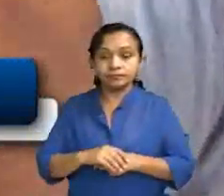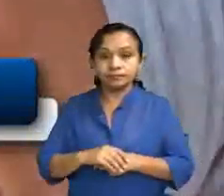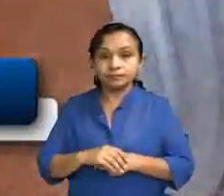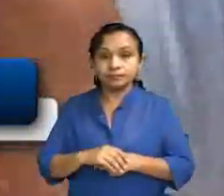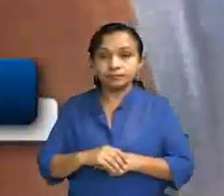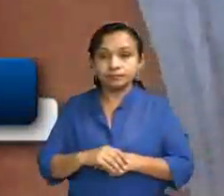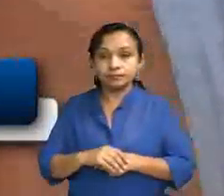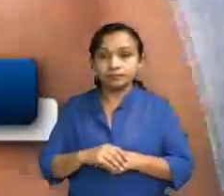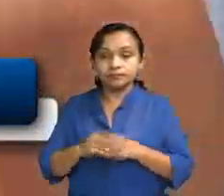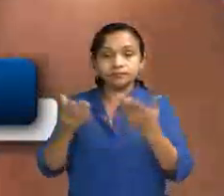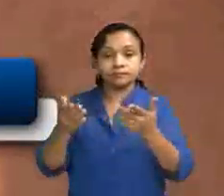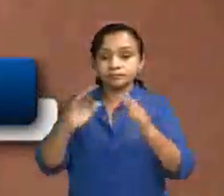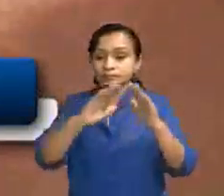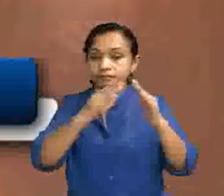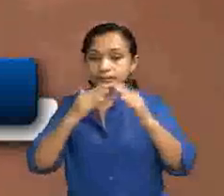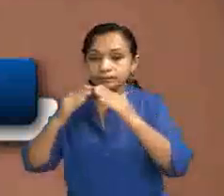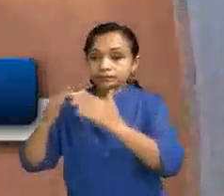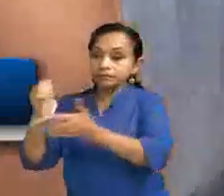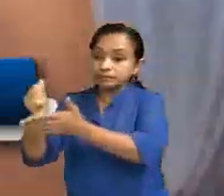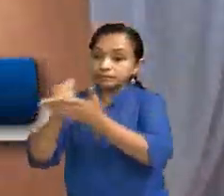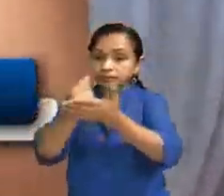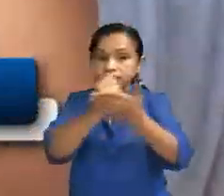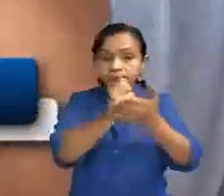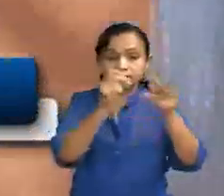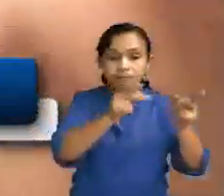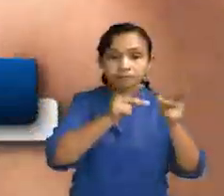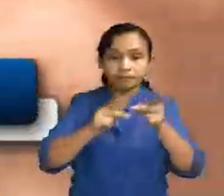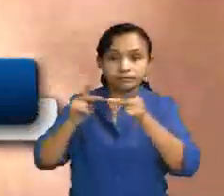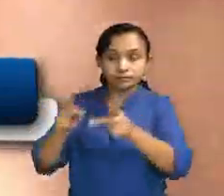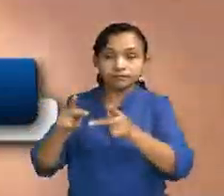con los compañeros del barrio, ellos nos ayudan. Y